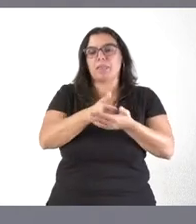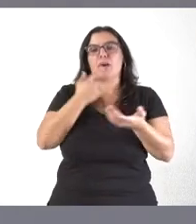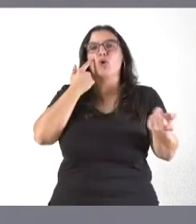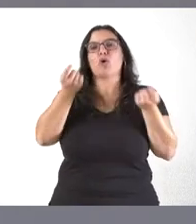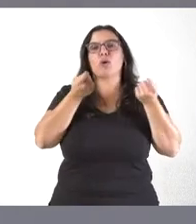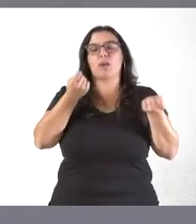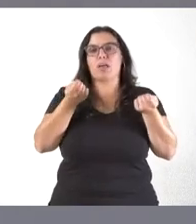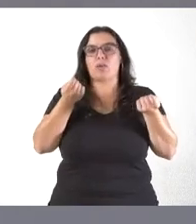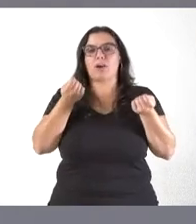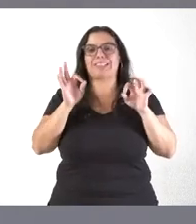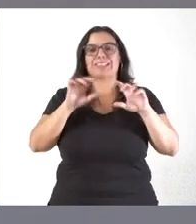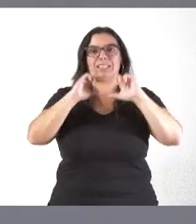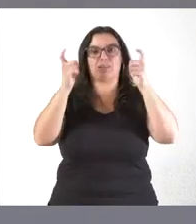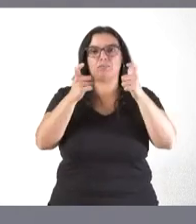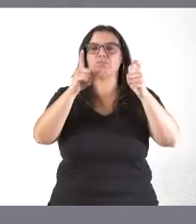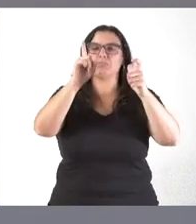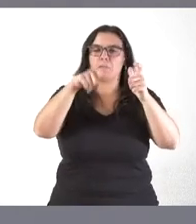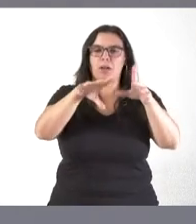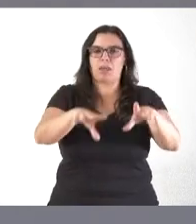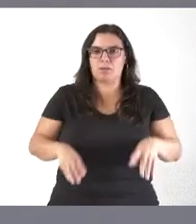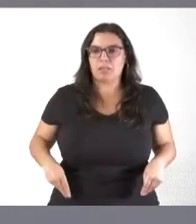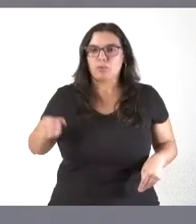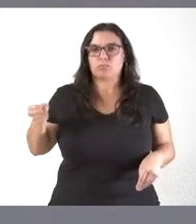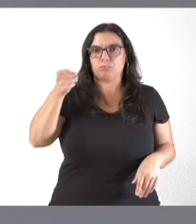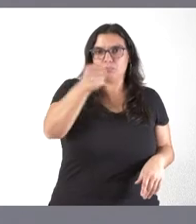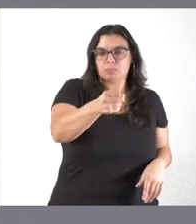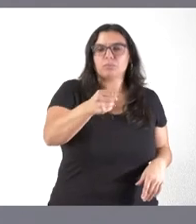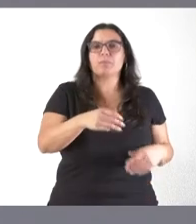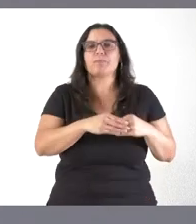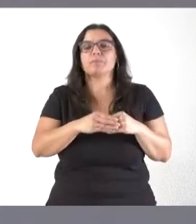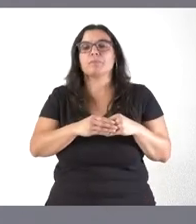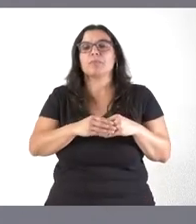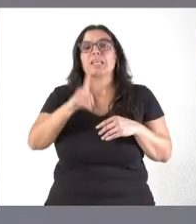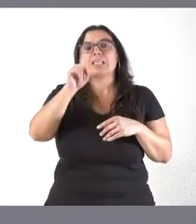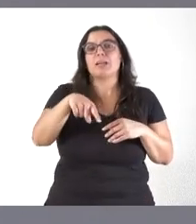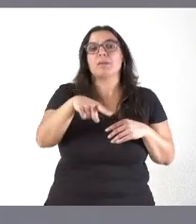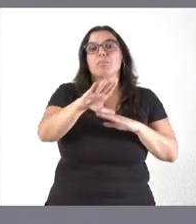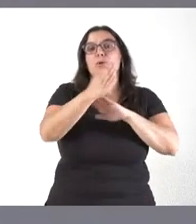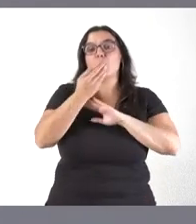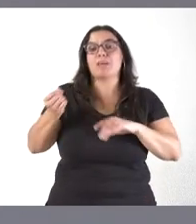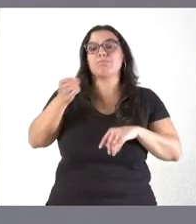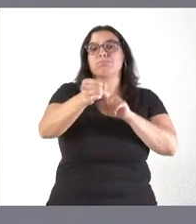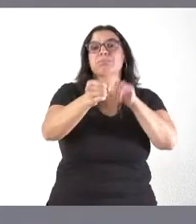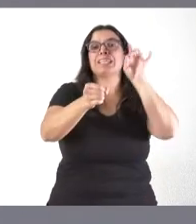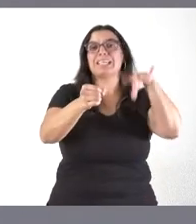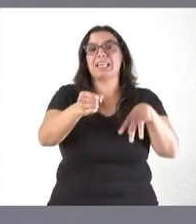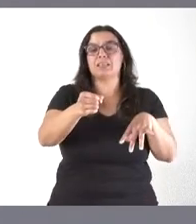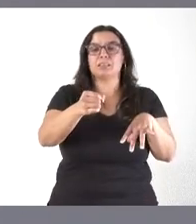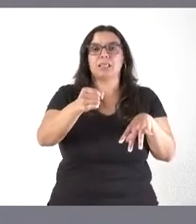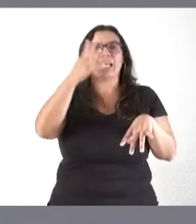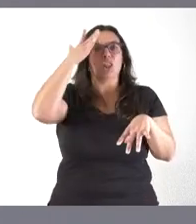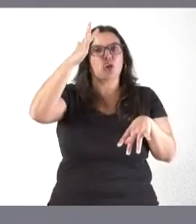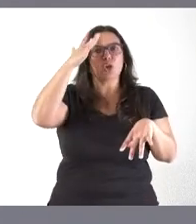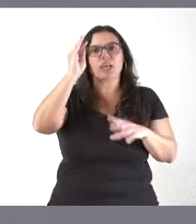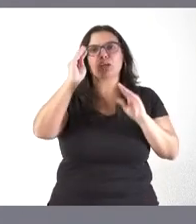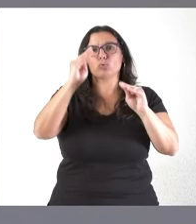de la mesa también aceptamos que hubiera coordinadora de la mesa y se nos planteó el nombre de una coordinadora de la mesa donde más allá de su ideología